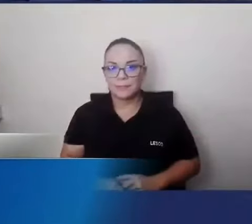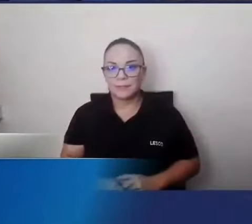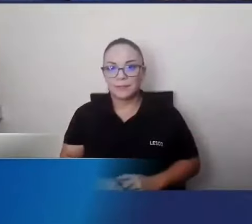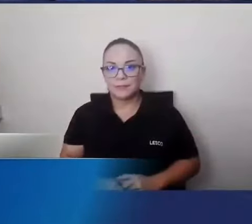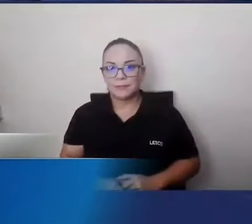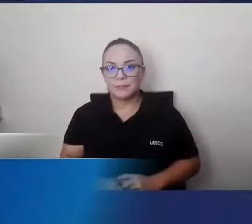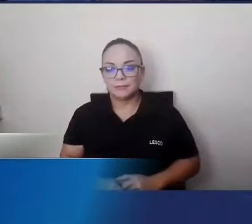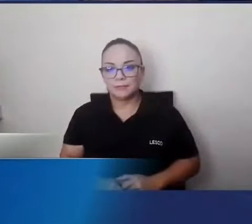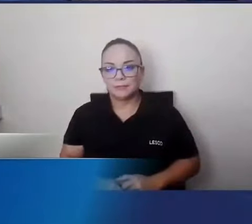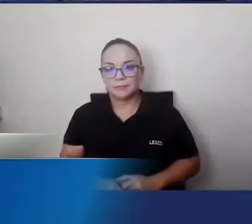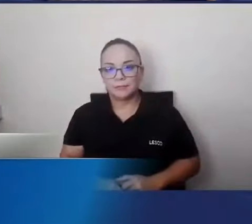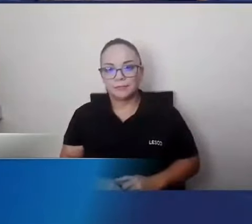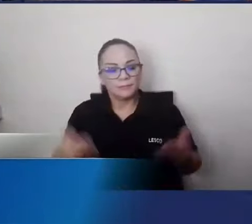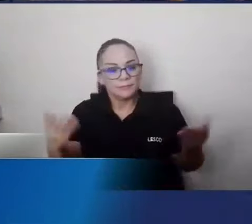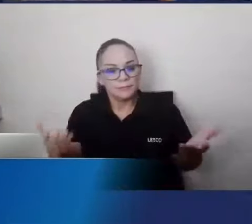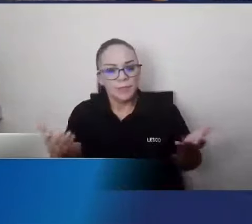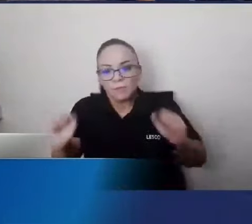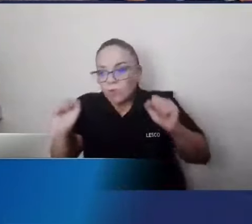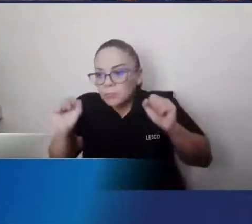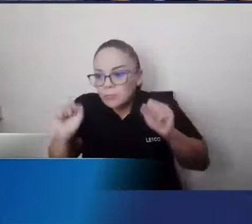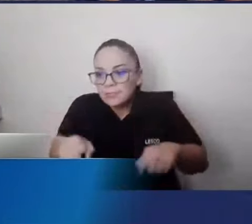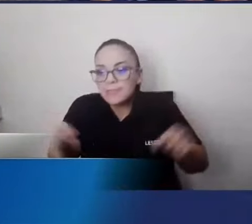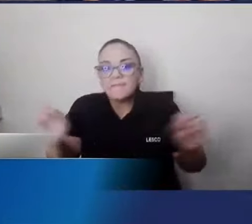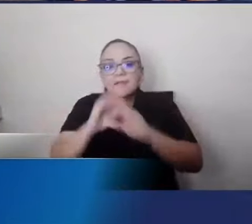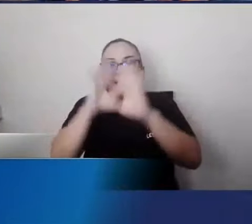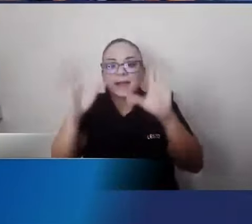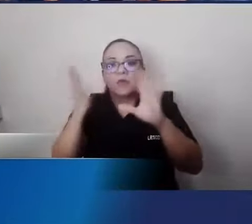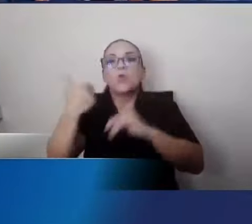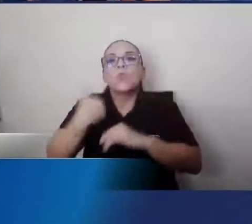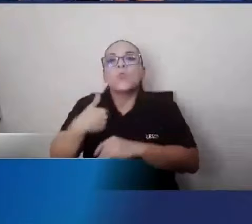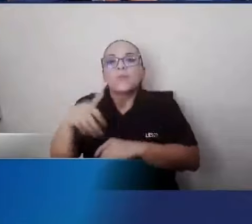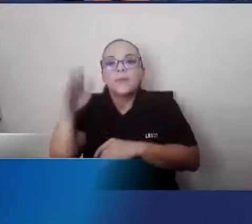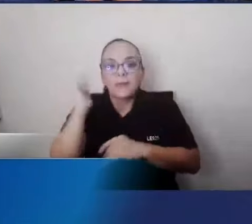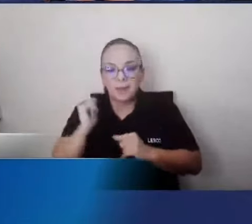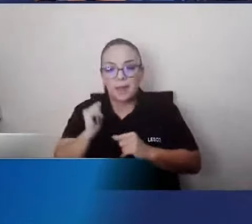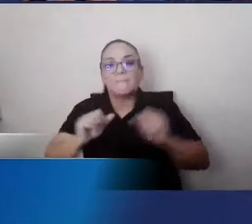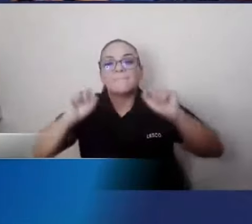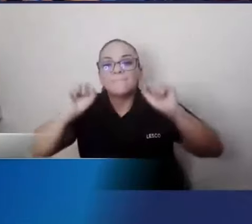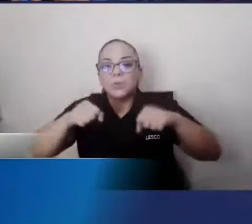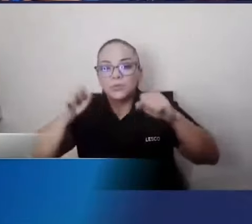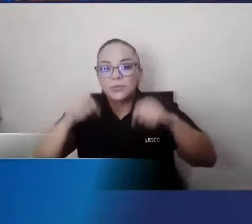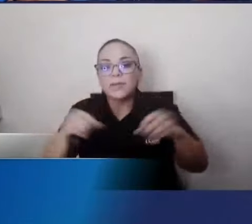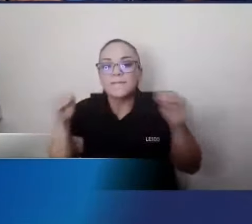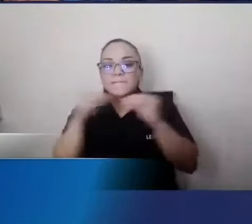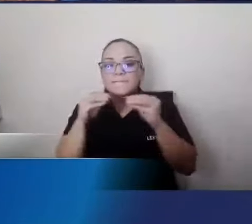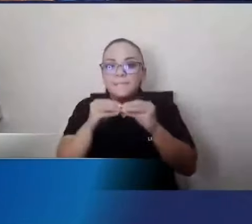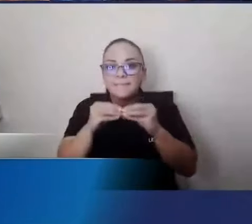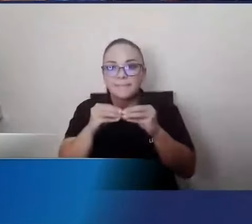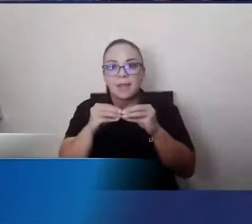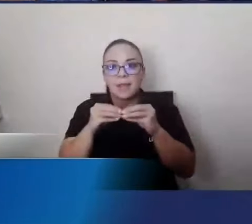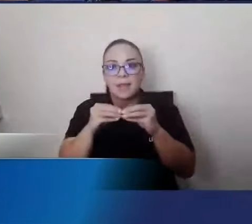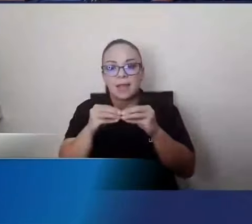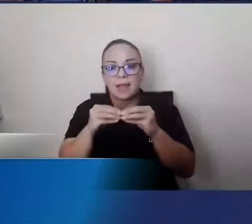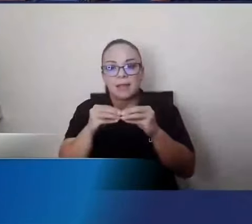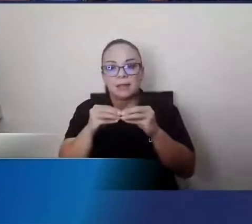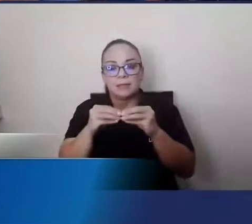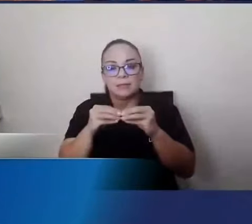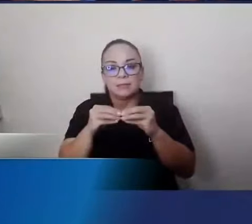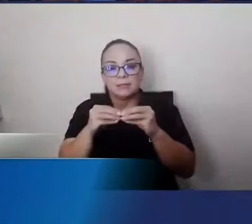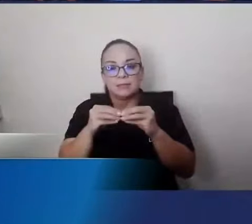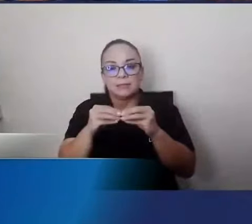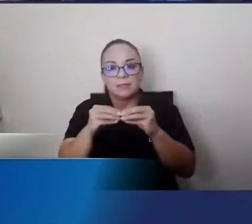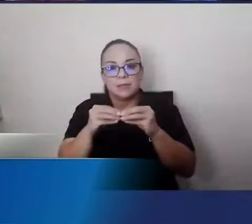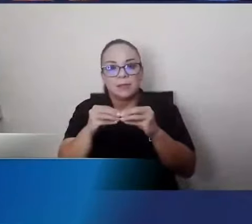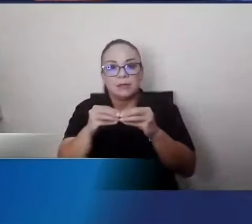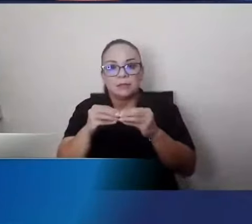claro que hubiese habido una probabilidad mucho menor de ver los asesinatos